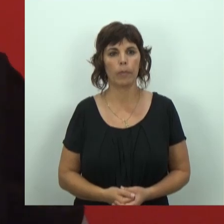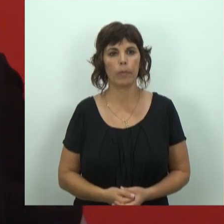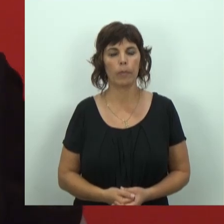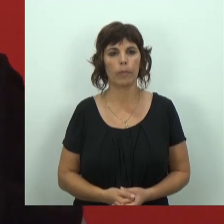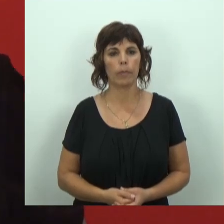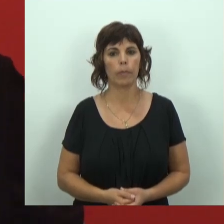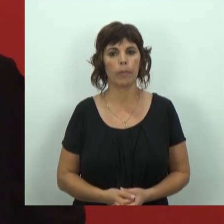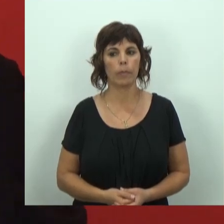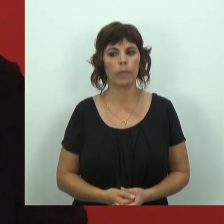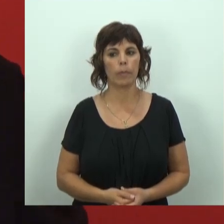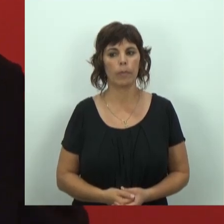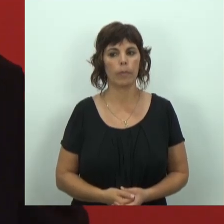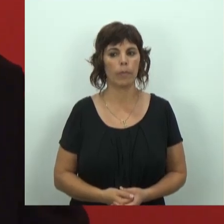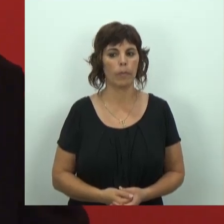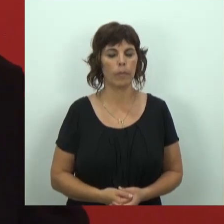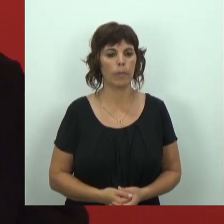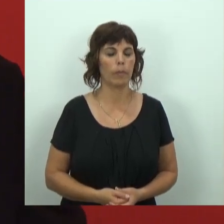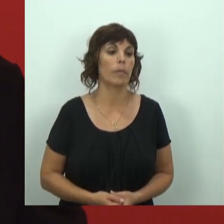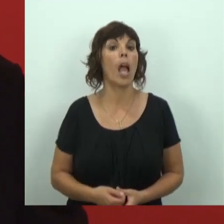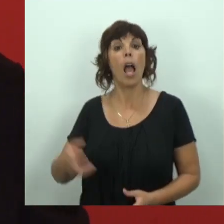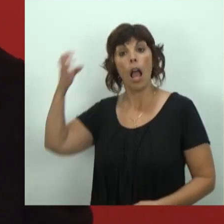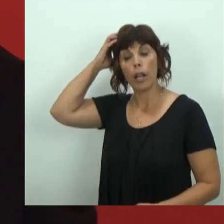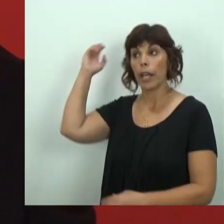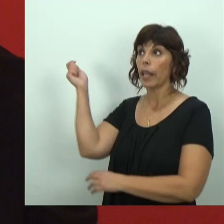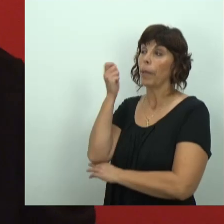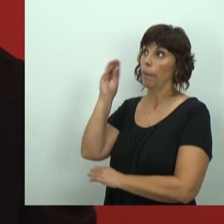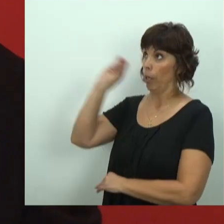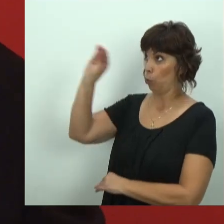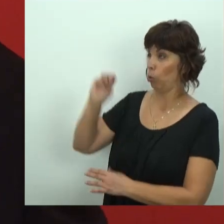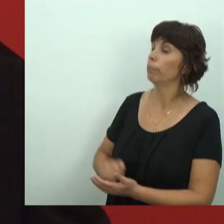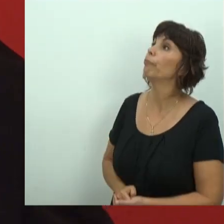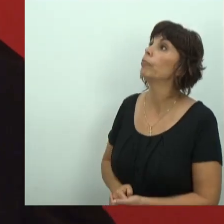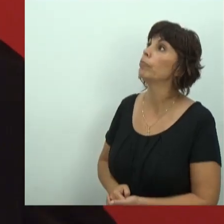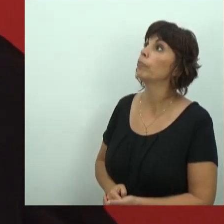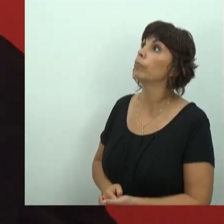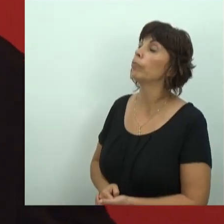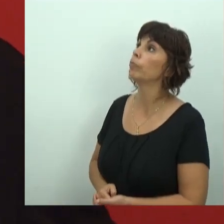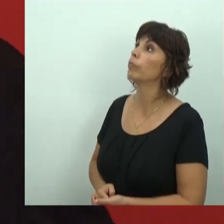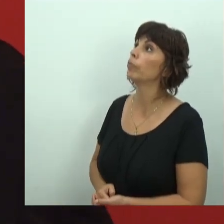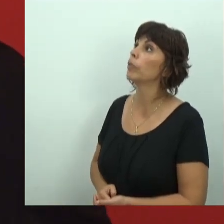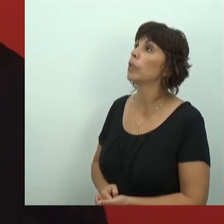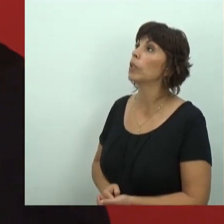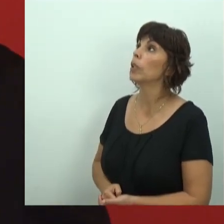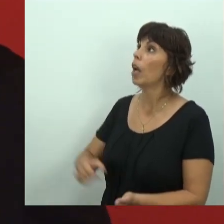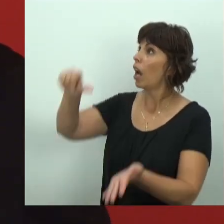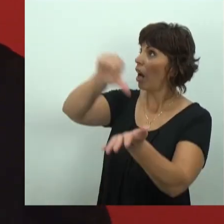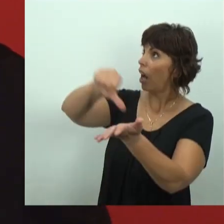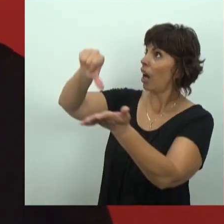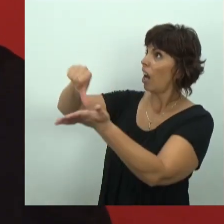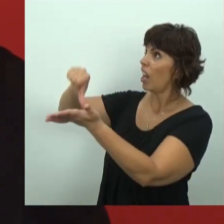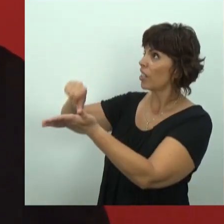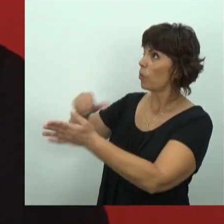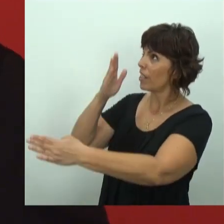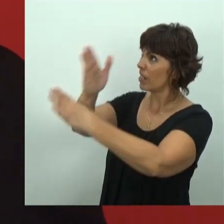David recibió justamente lo que preguntó, más no. Él dijo, ¿subiré yo a alguna de las ciudades? Y Dios